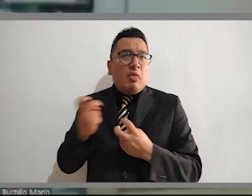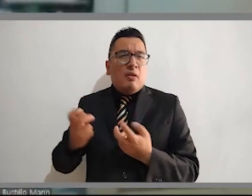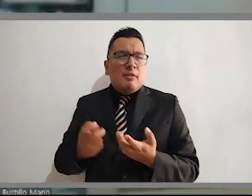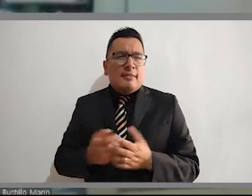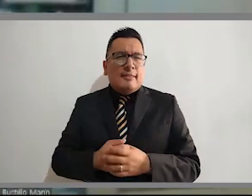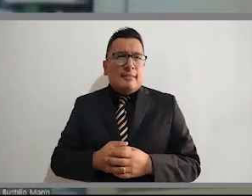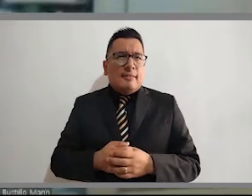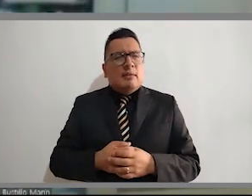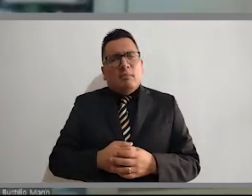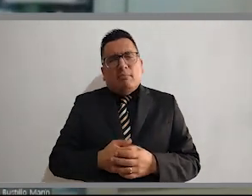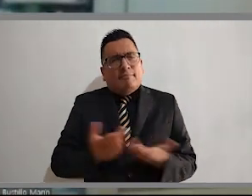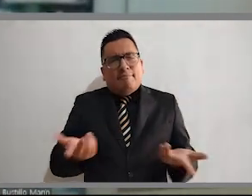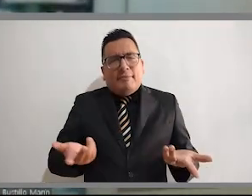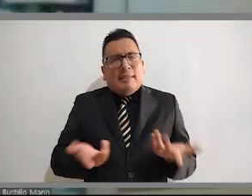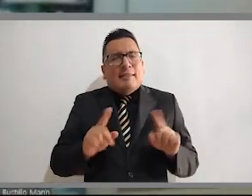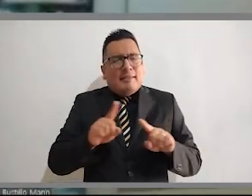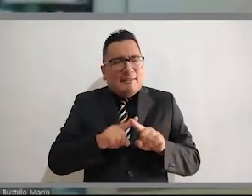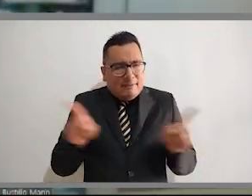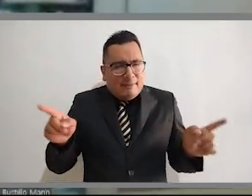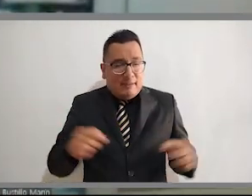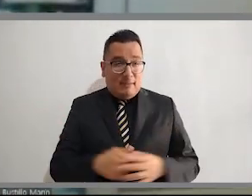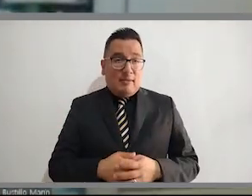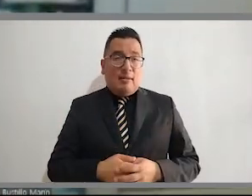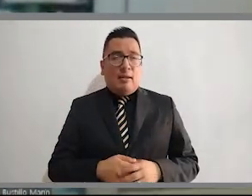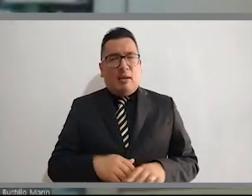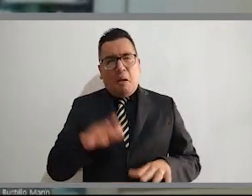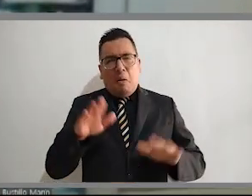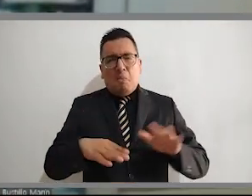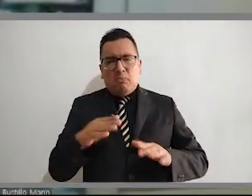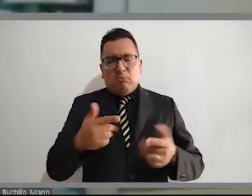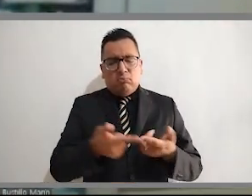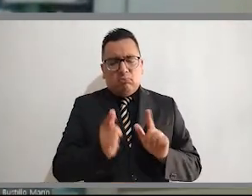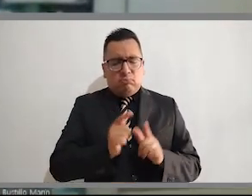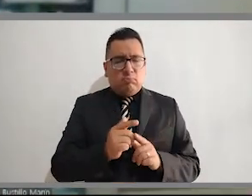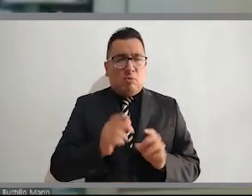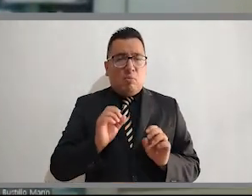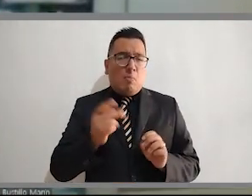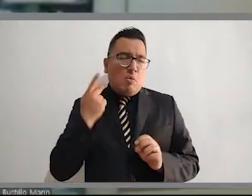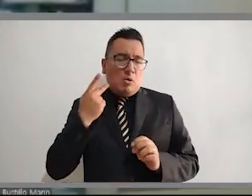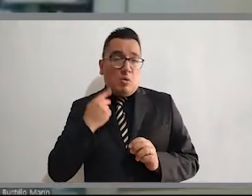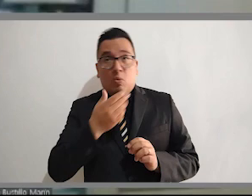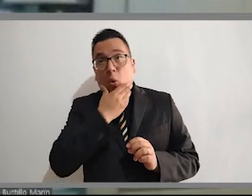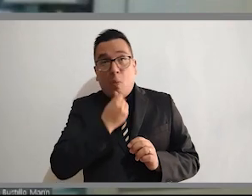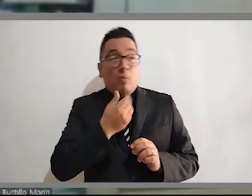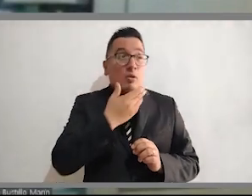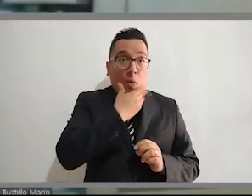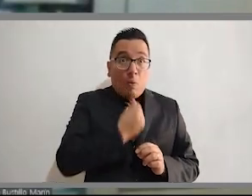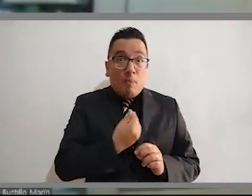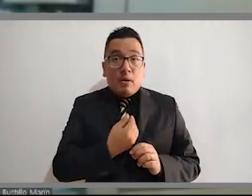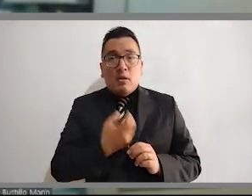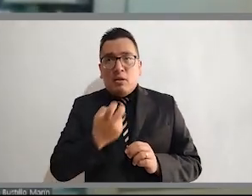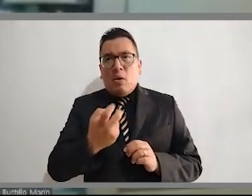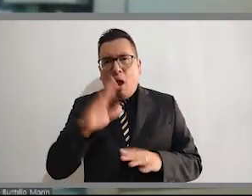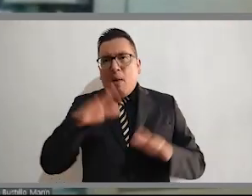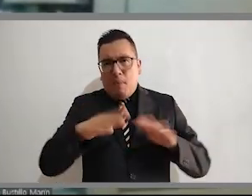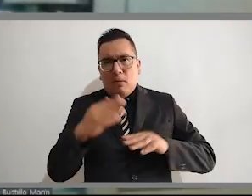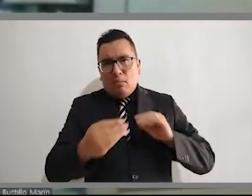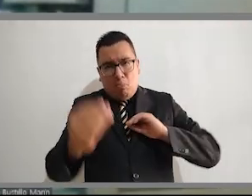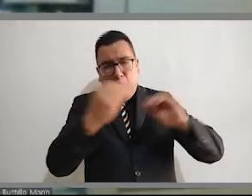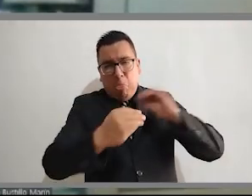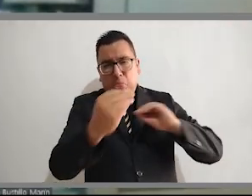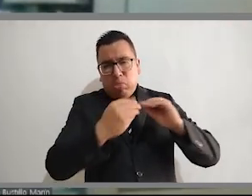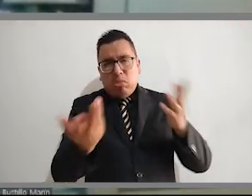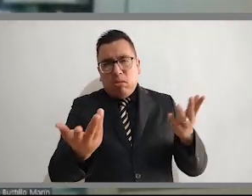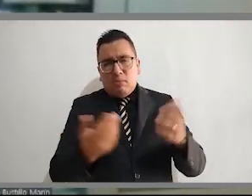que haya violencia política a secas, también, porque también se ha dicho. Es decir, puede haber otros 2 elementos que no son